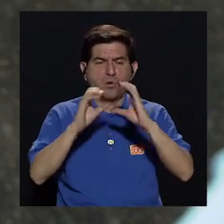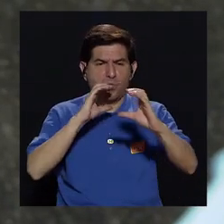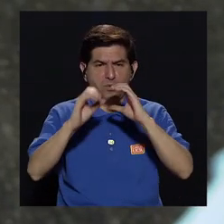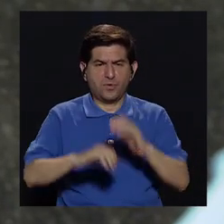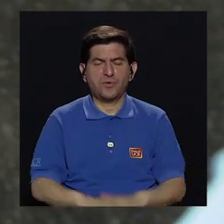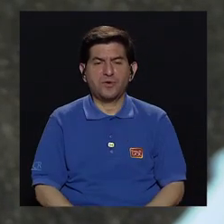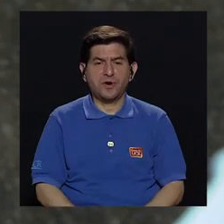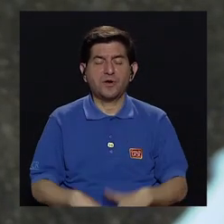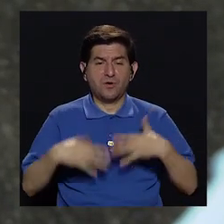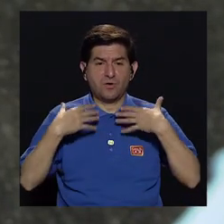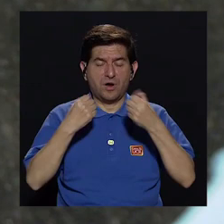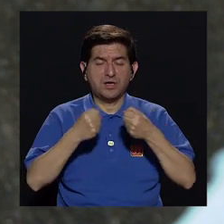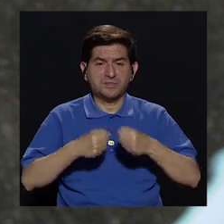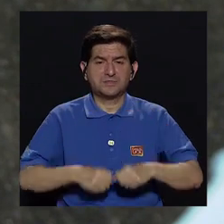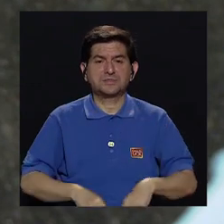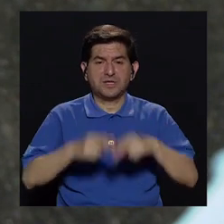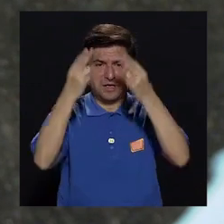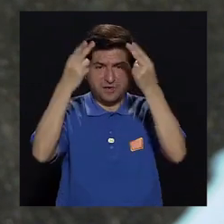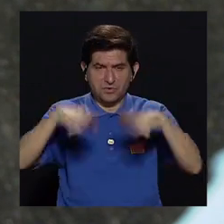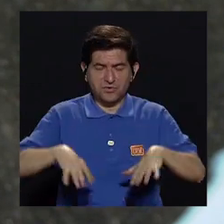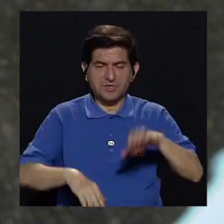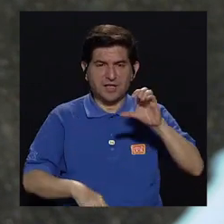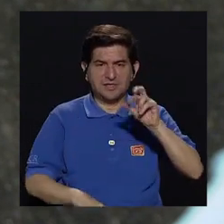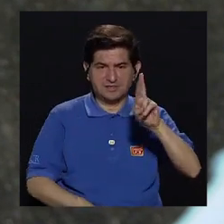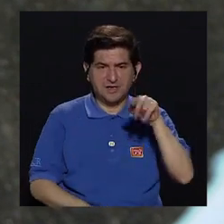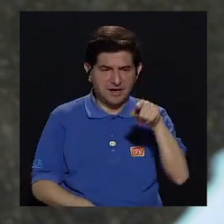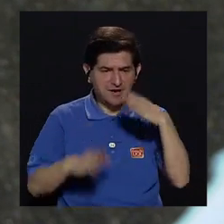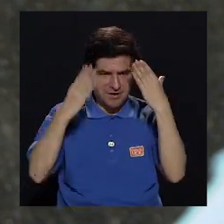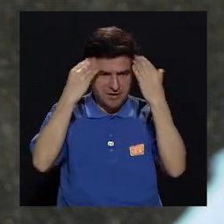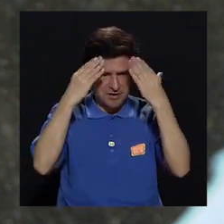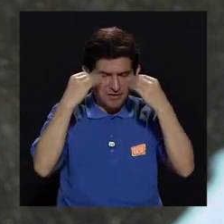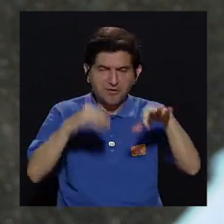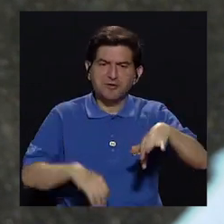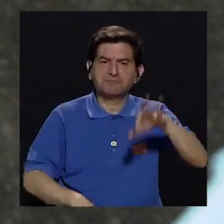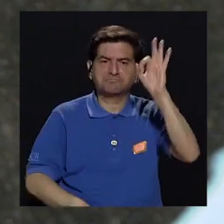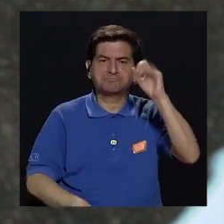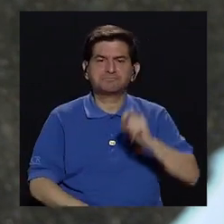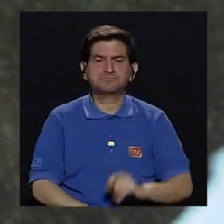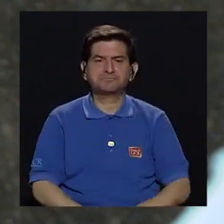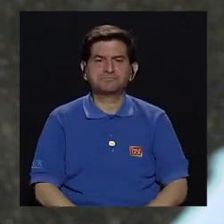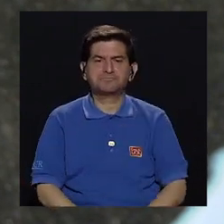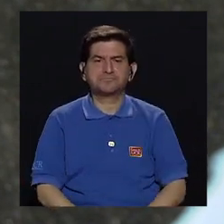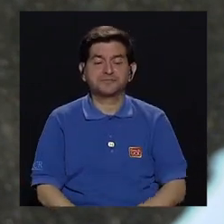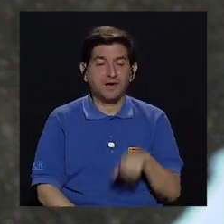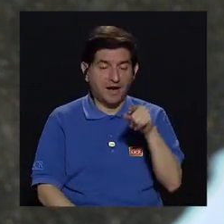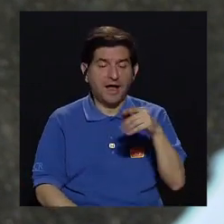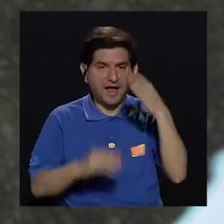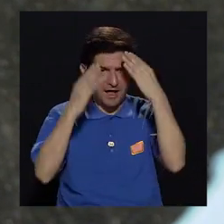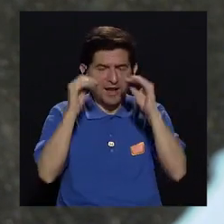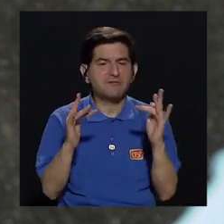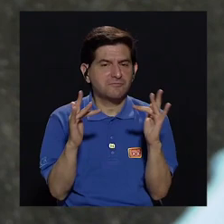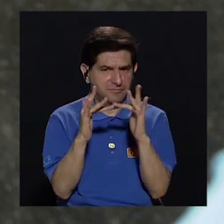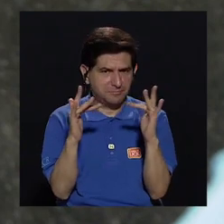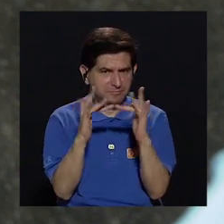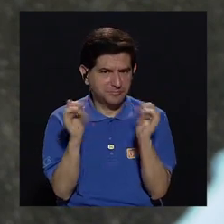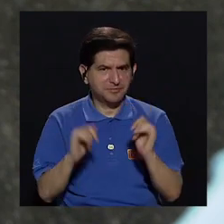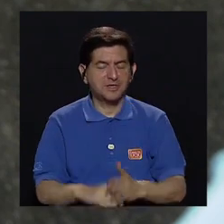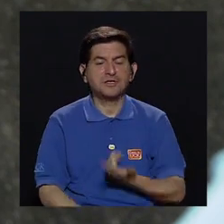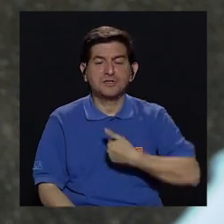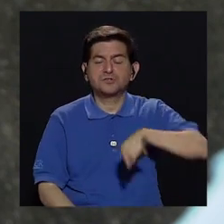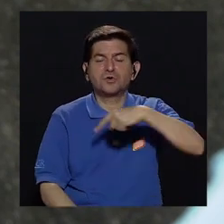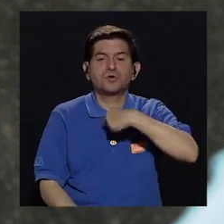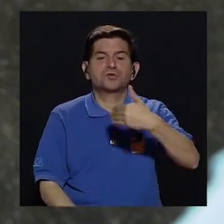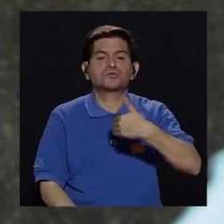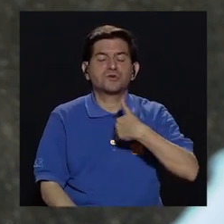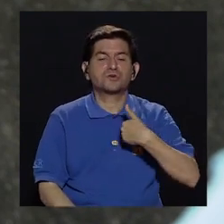en la página de saluddigital.cr, está toda la información y de contacto, y